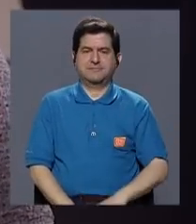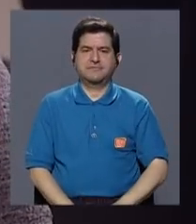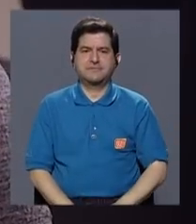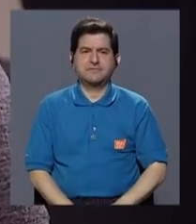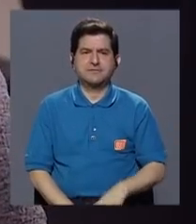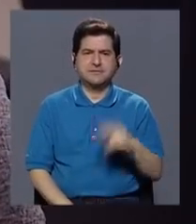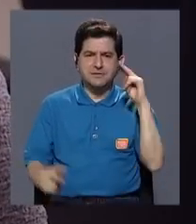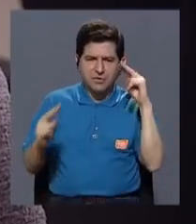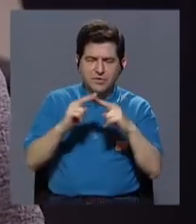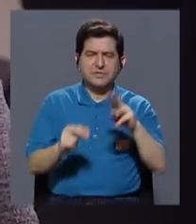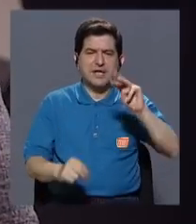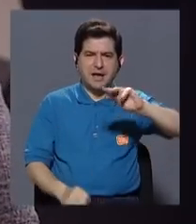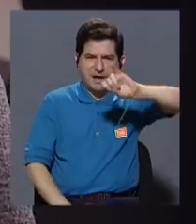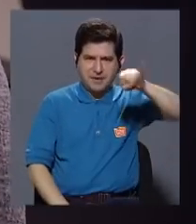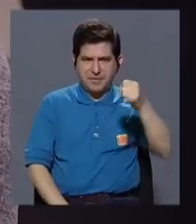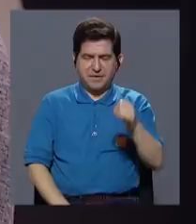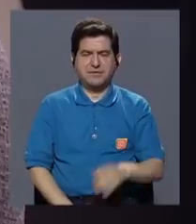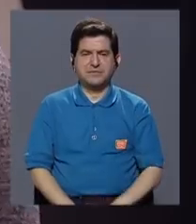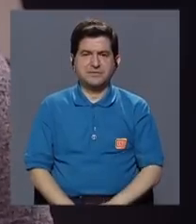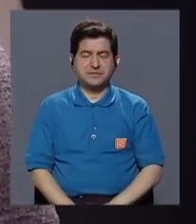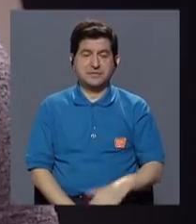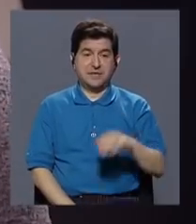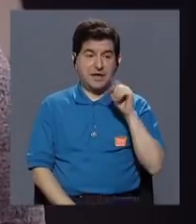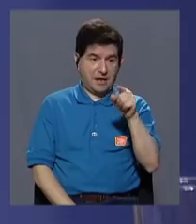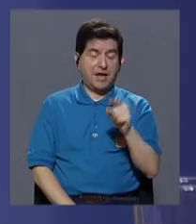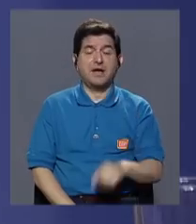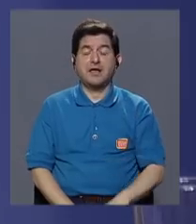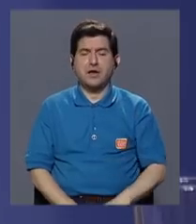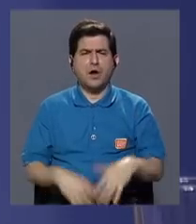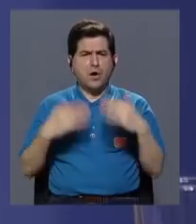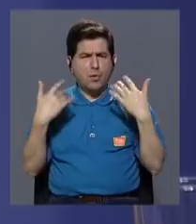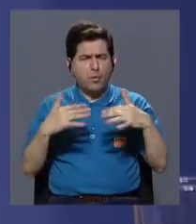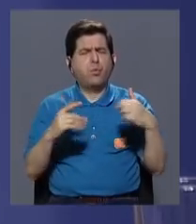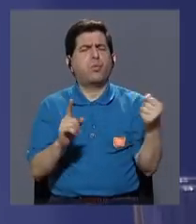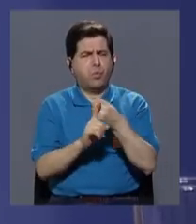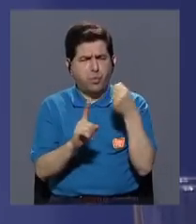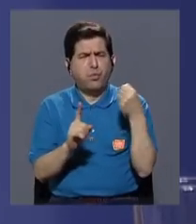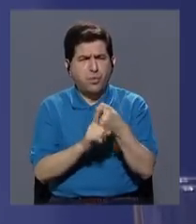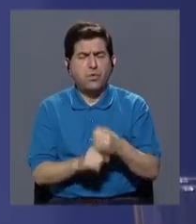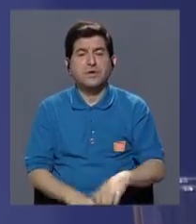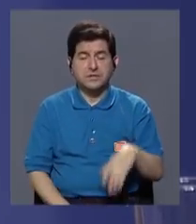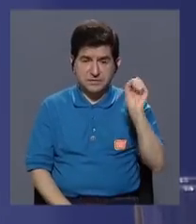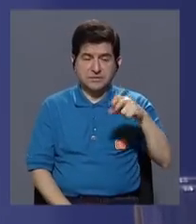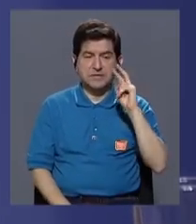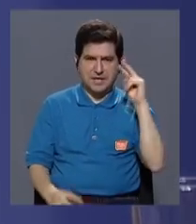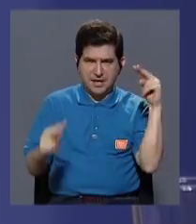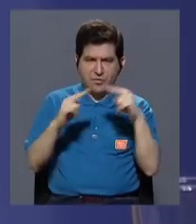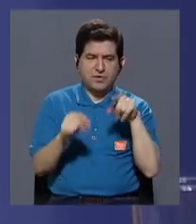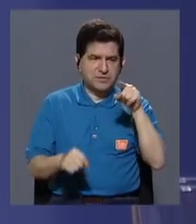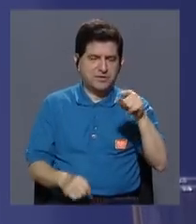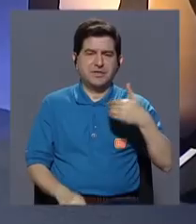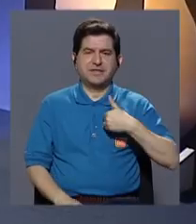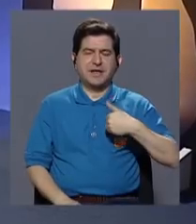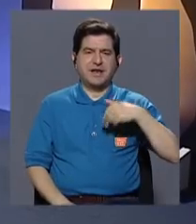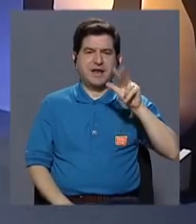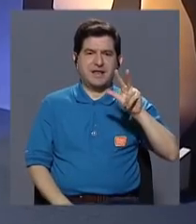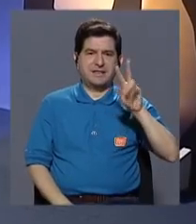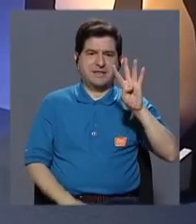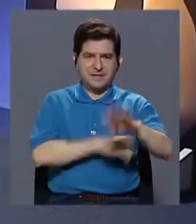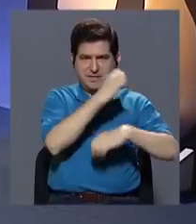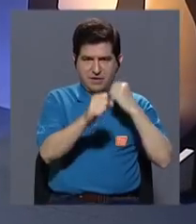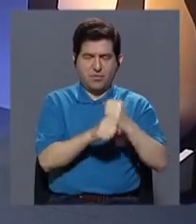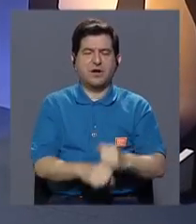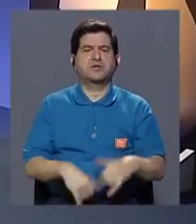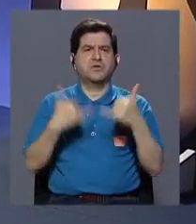conoce maria jose cuando tenía pegado mucho muy violentos y conocí a maría josé cuando maría josé tenía 34 eso fue hace